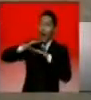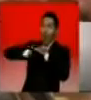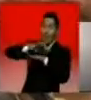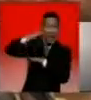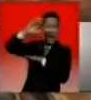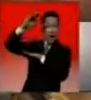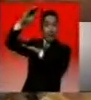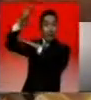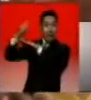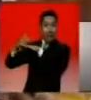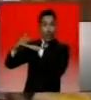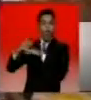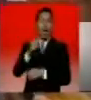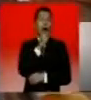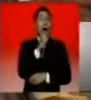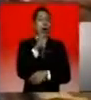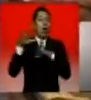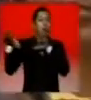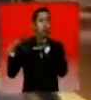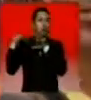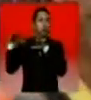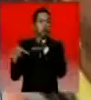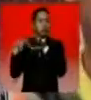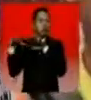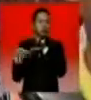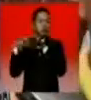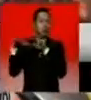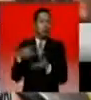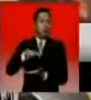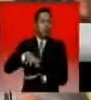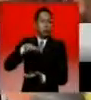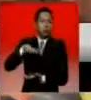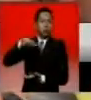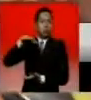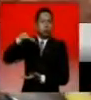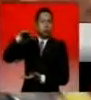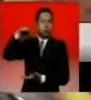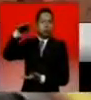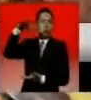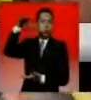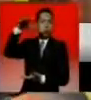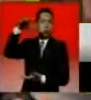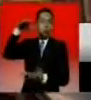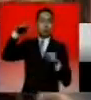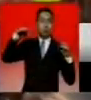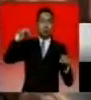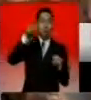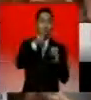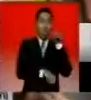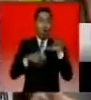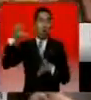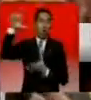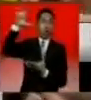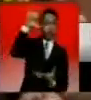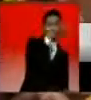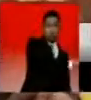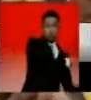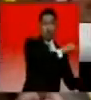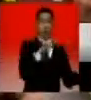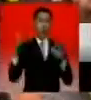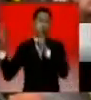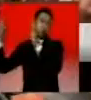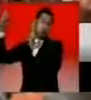montaña. Eso revienta a medianoche. Ayuriquín está en la curva del río, entonces el agua sigue recto, con todo ese